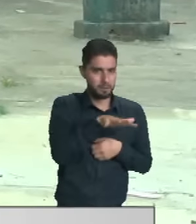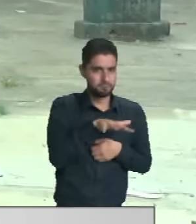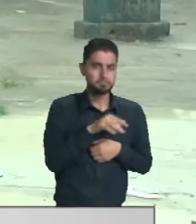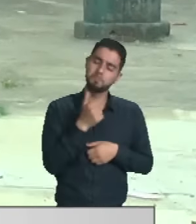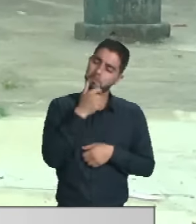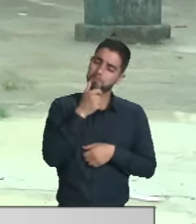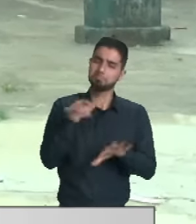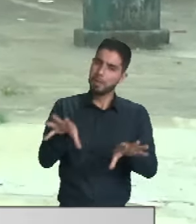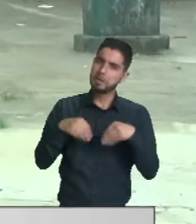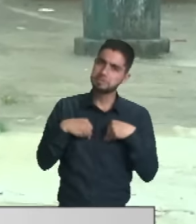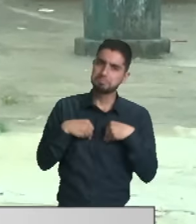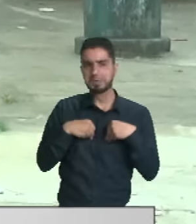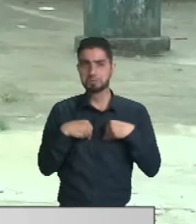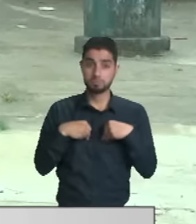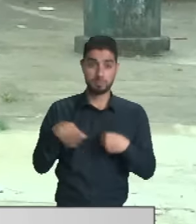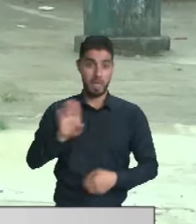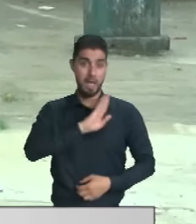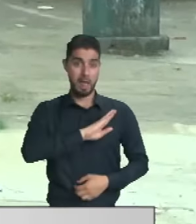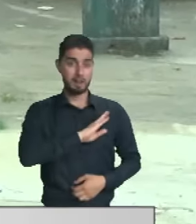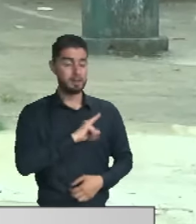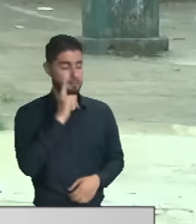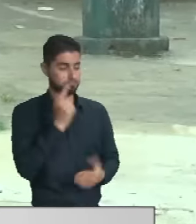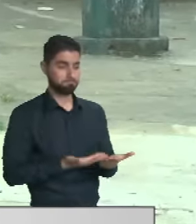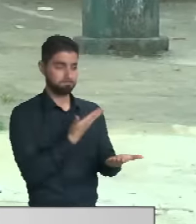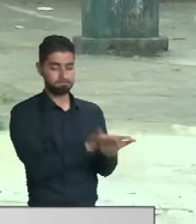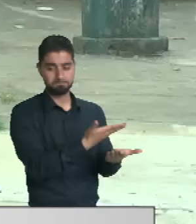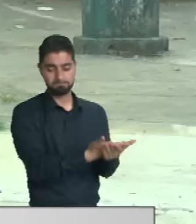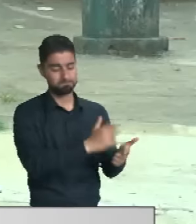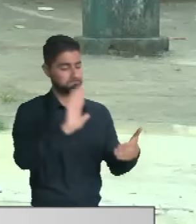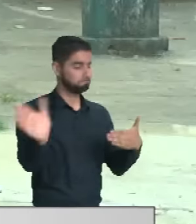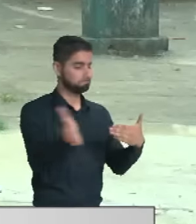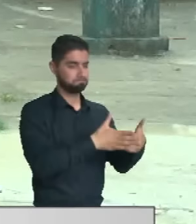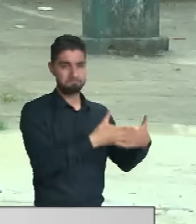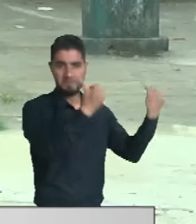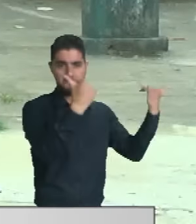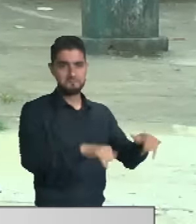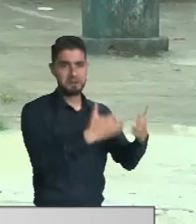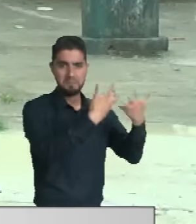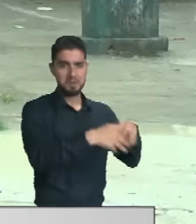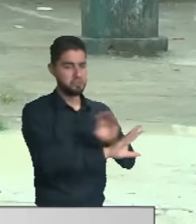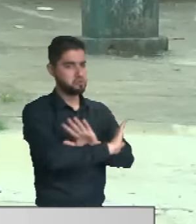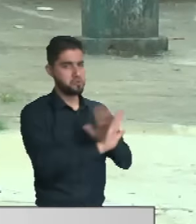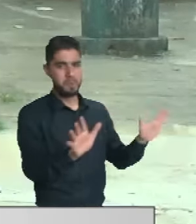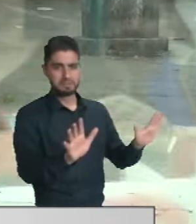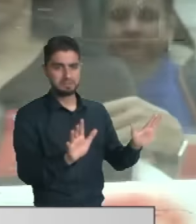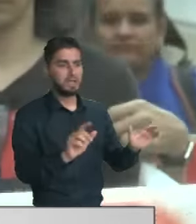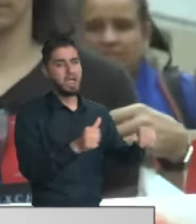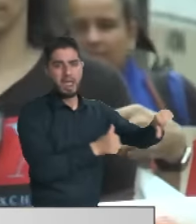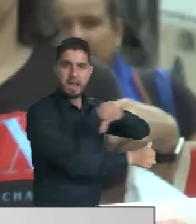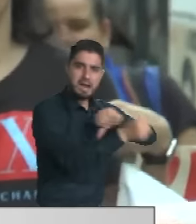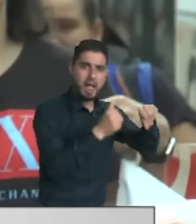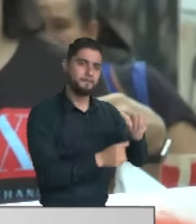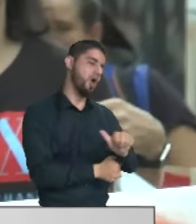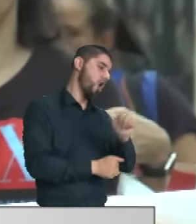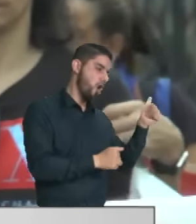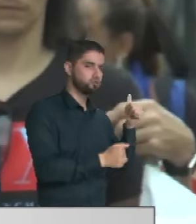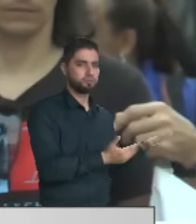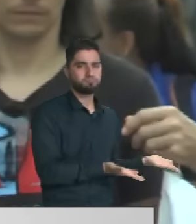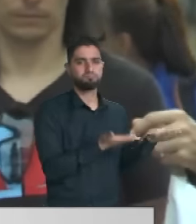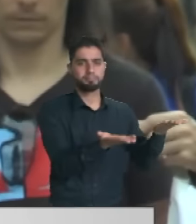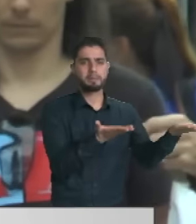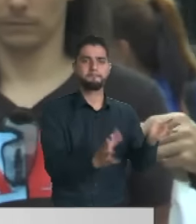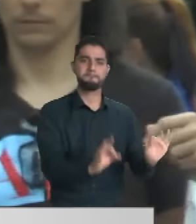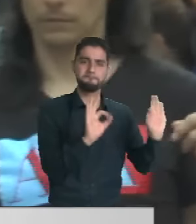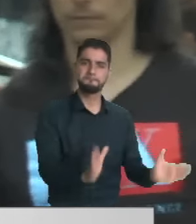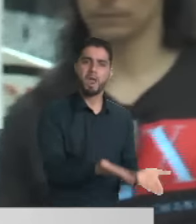la propuesta del alcalde para liquidar el sistema y dar vía a otro que garantice mejor servicio, combata la piratería y evite el despido masivo de